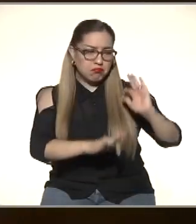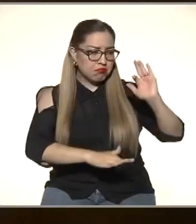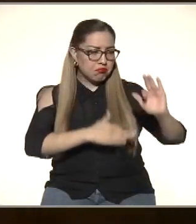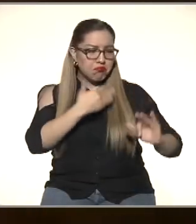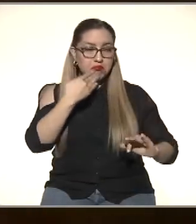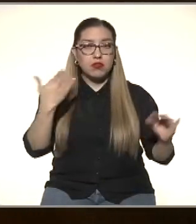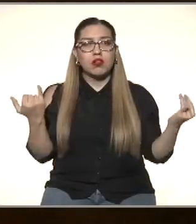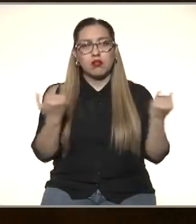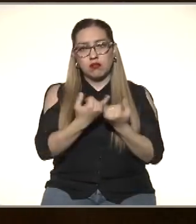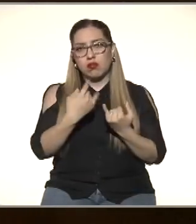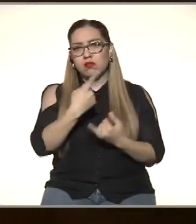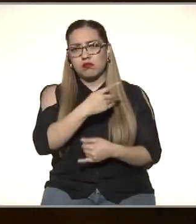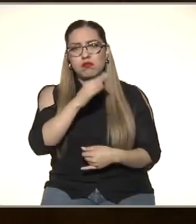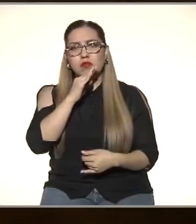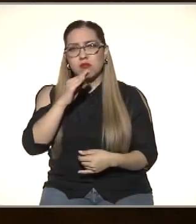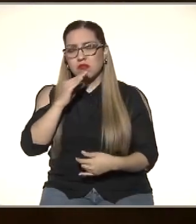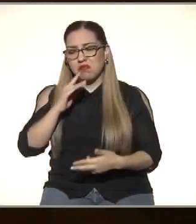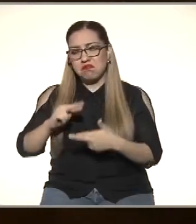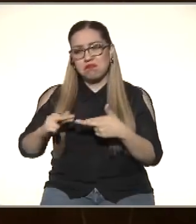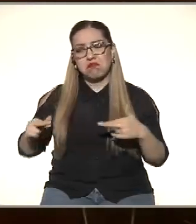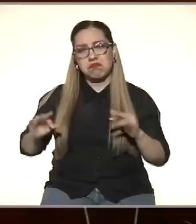madre.